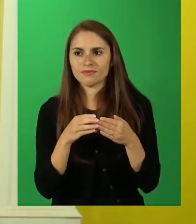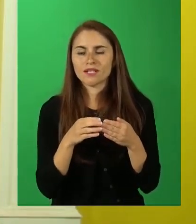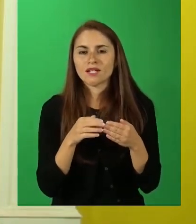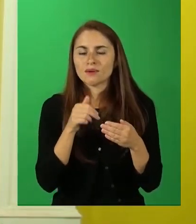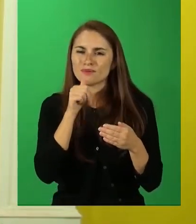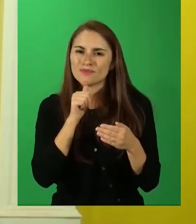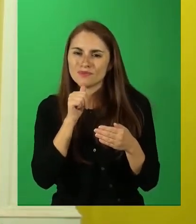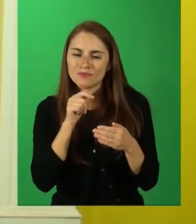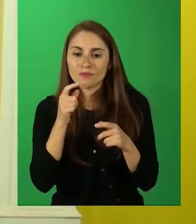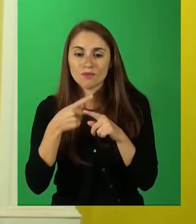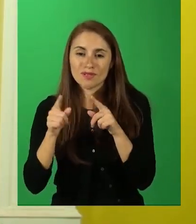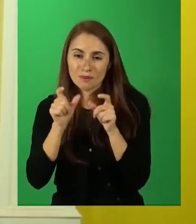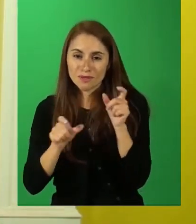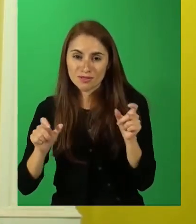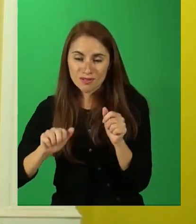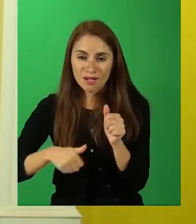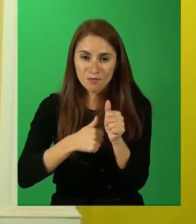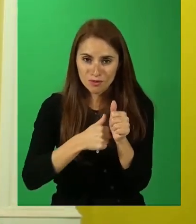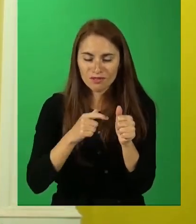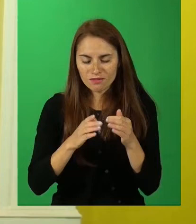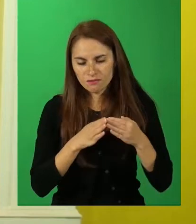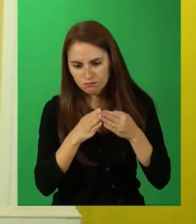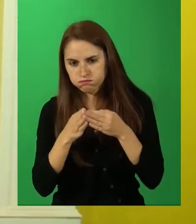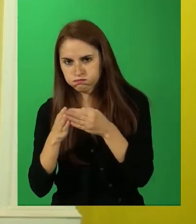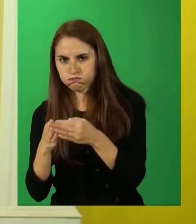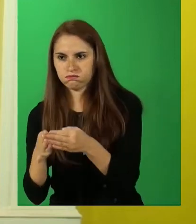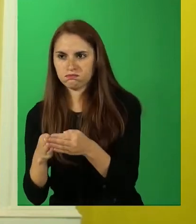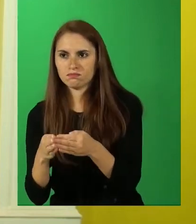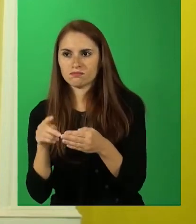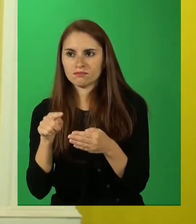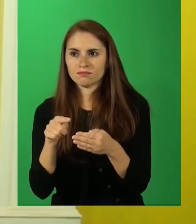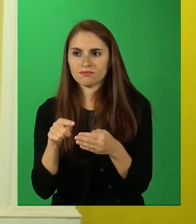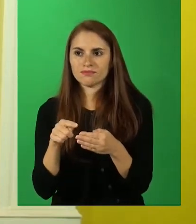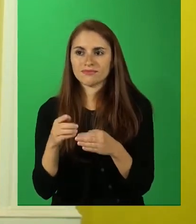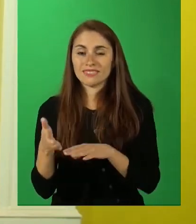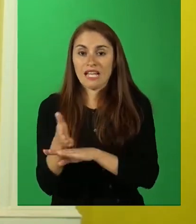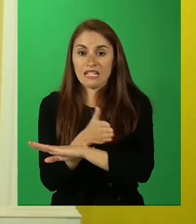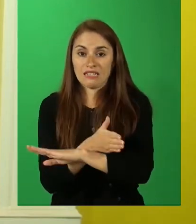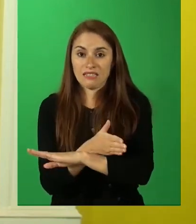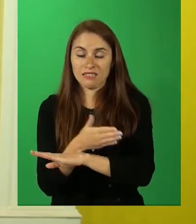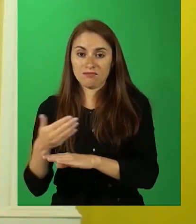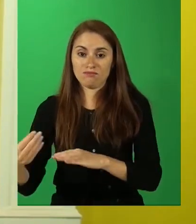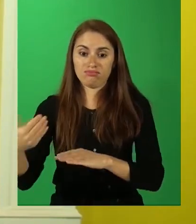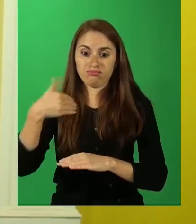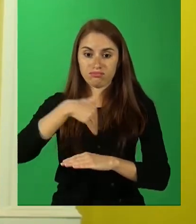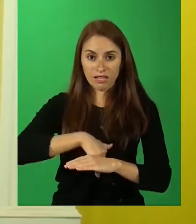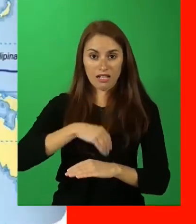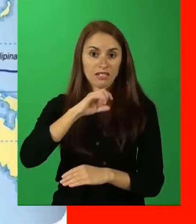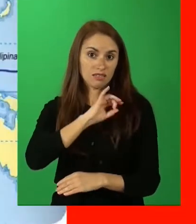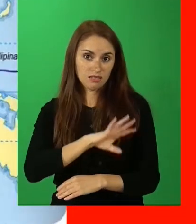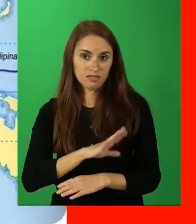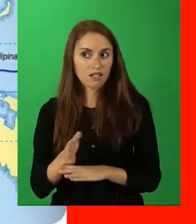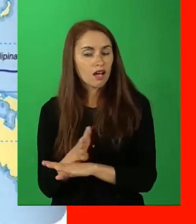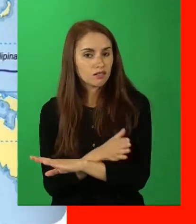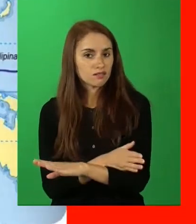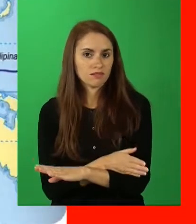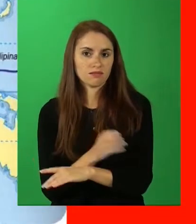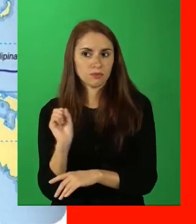sí, y llega a Chile antes que nadie, dato interesante,